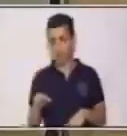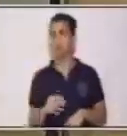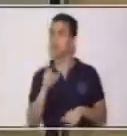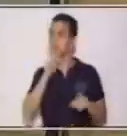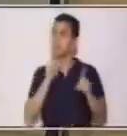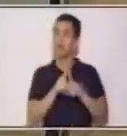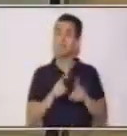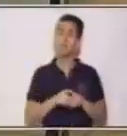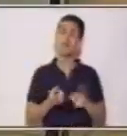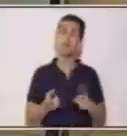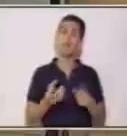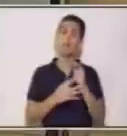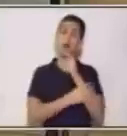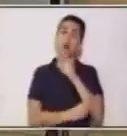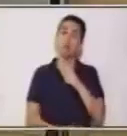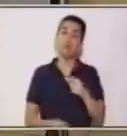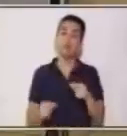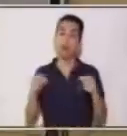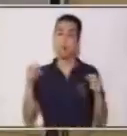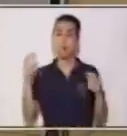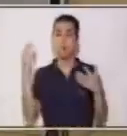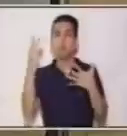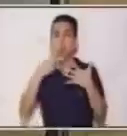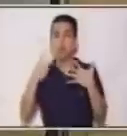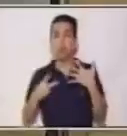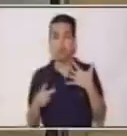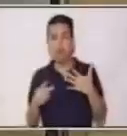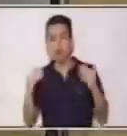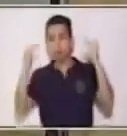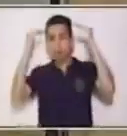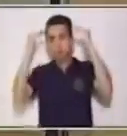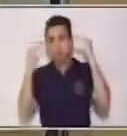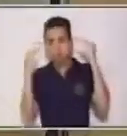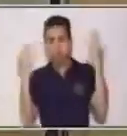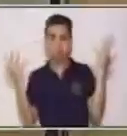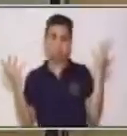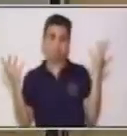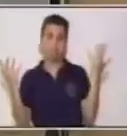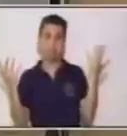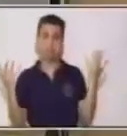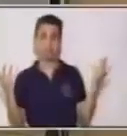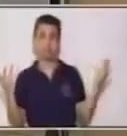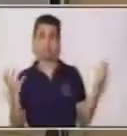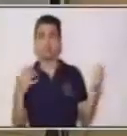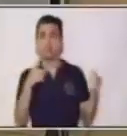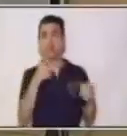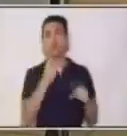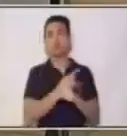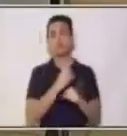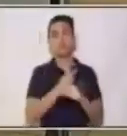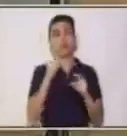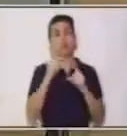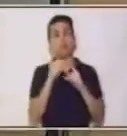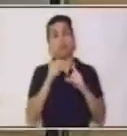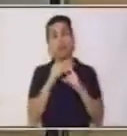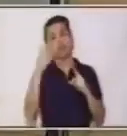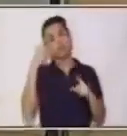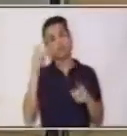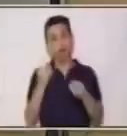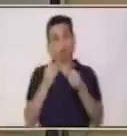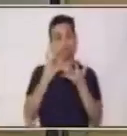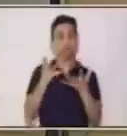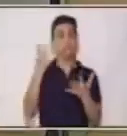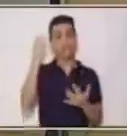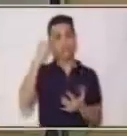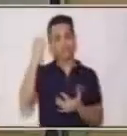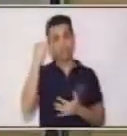la pobreza léxica o monotonía, que es utilizar algunas palabras para expresar ideas y